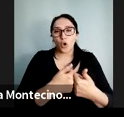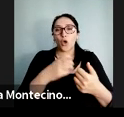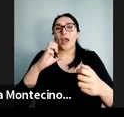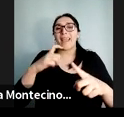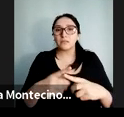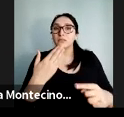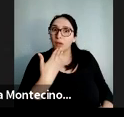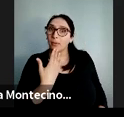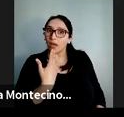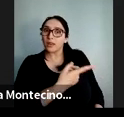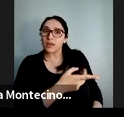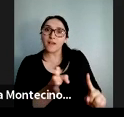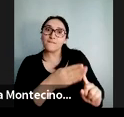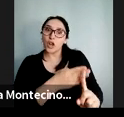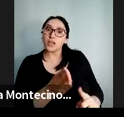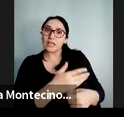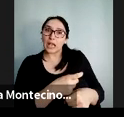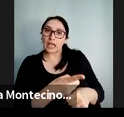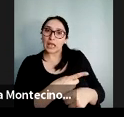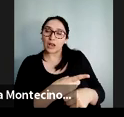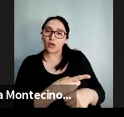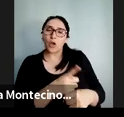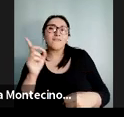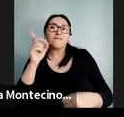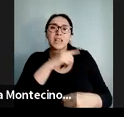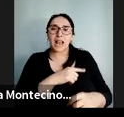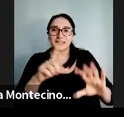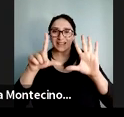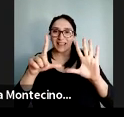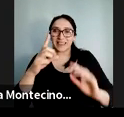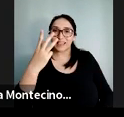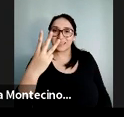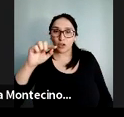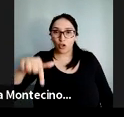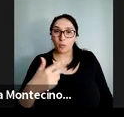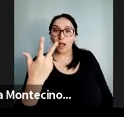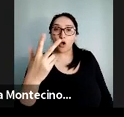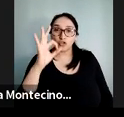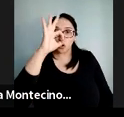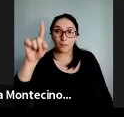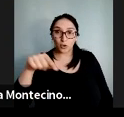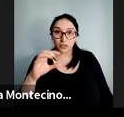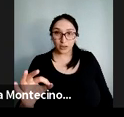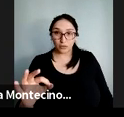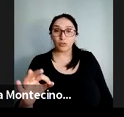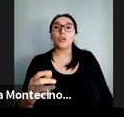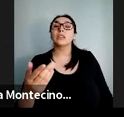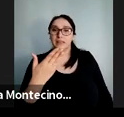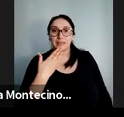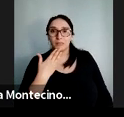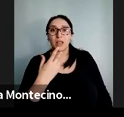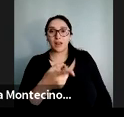Entonces, esto nos lleva a una cifra final de un 73,8% de las mujeres encuestadas que sufrió violencia en este tipo de